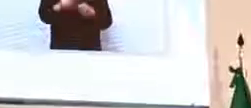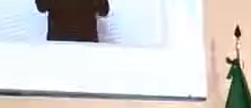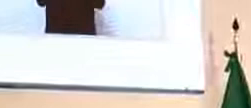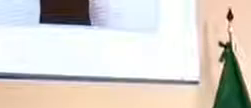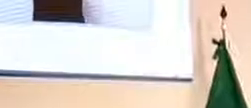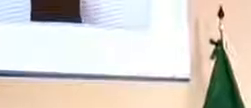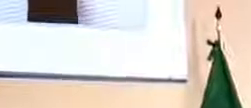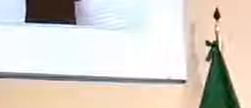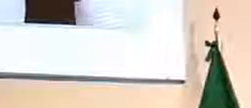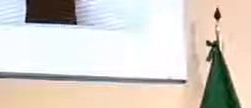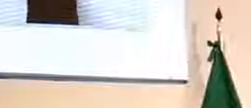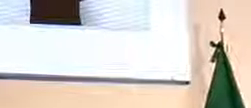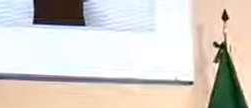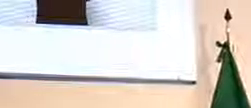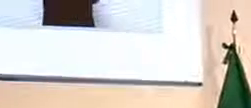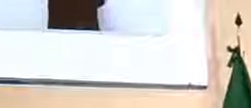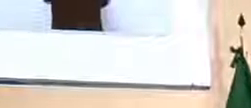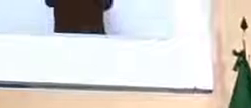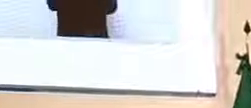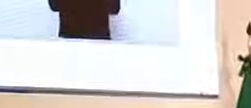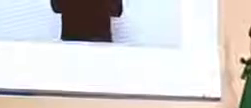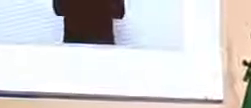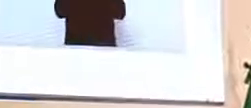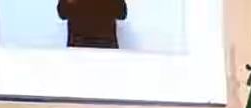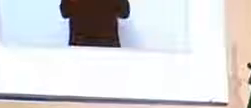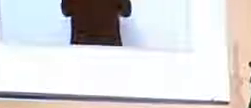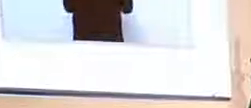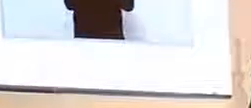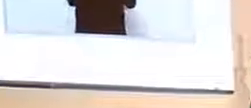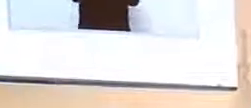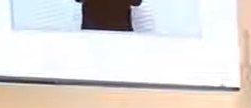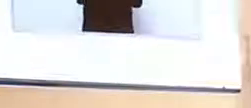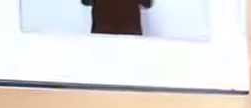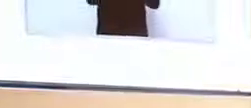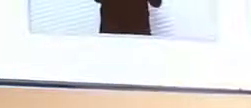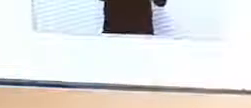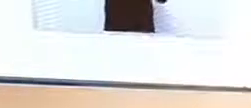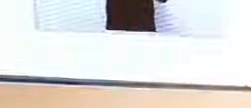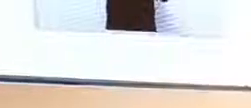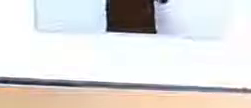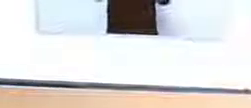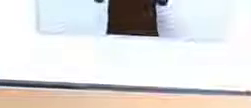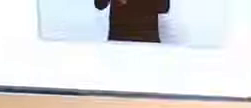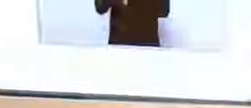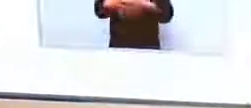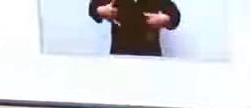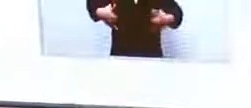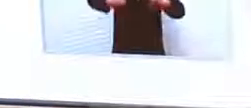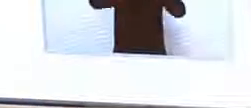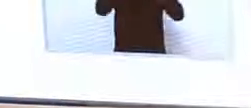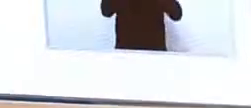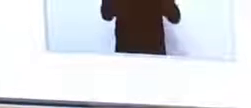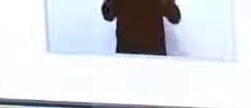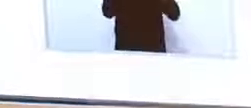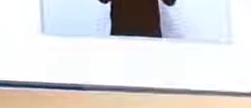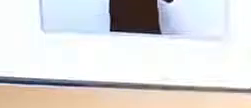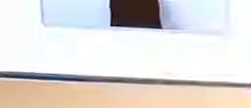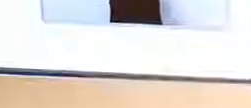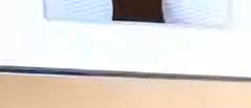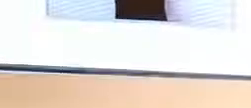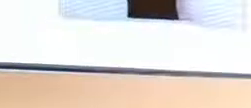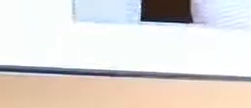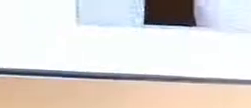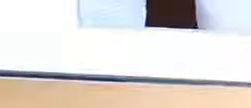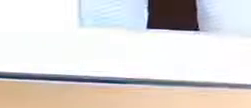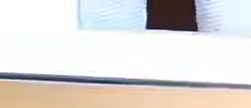en el rubro de desarrollo económico brindaremos subsidios en restas a jóvenes adultos mayores y personas